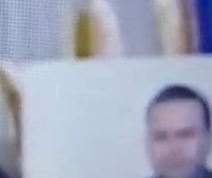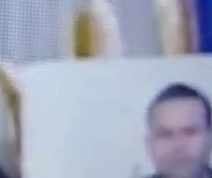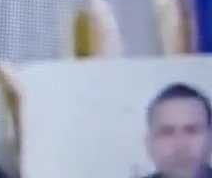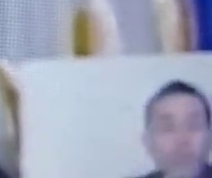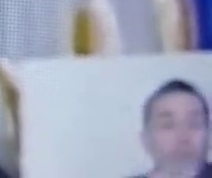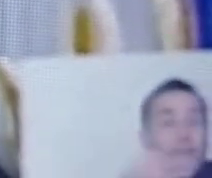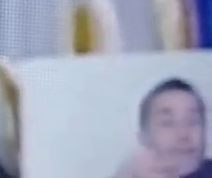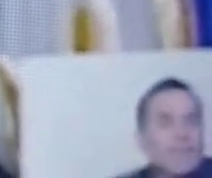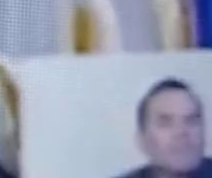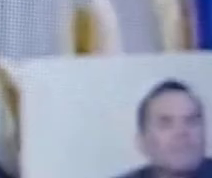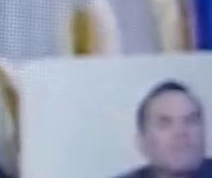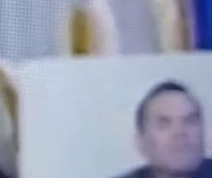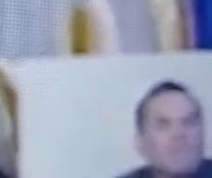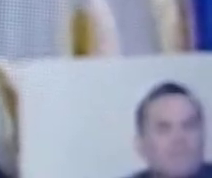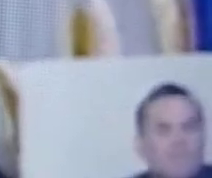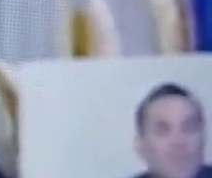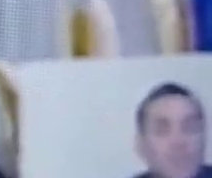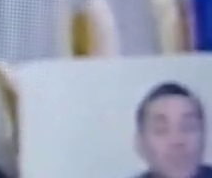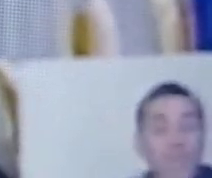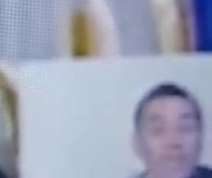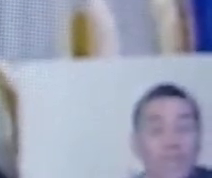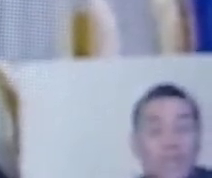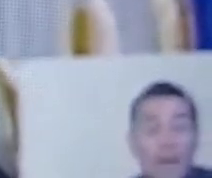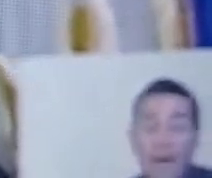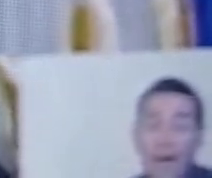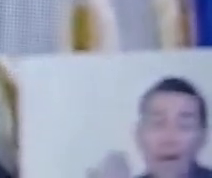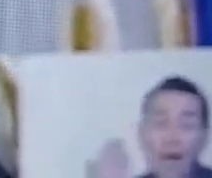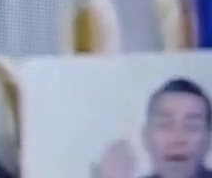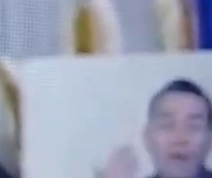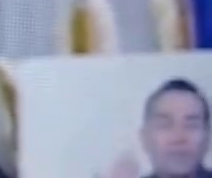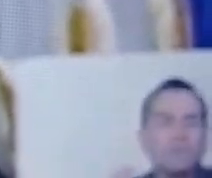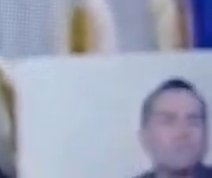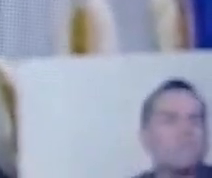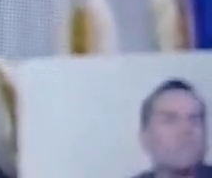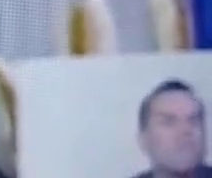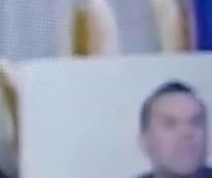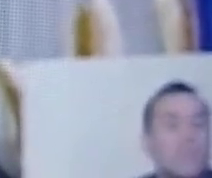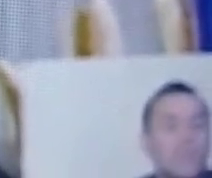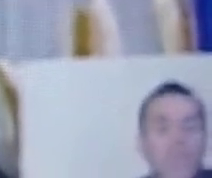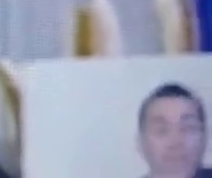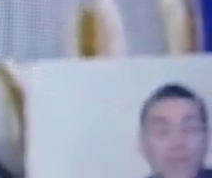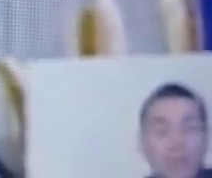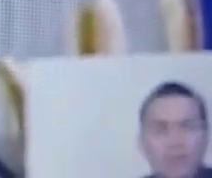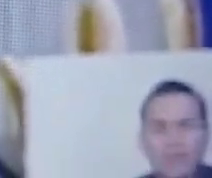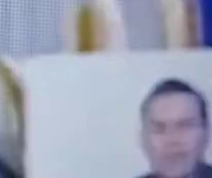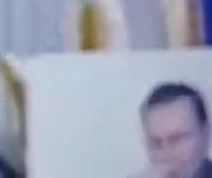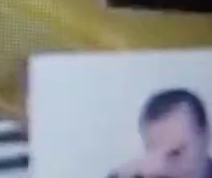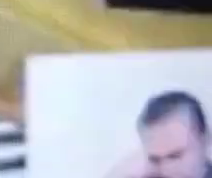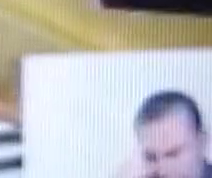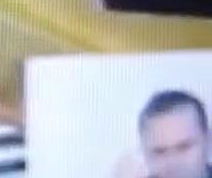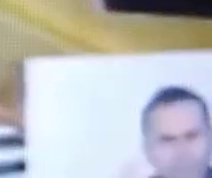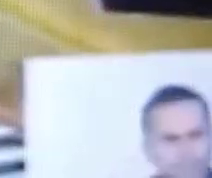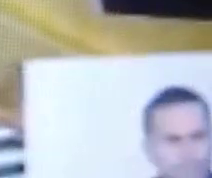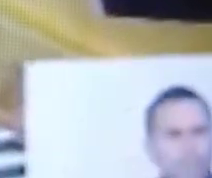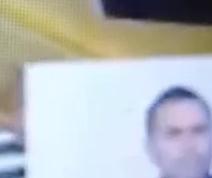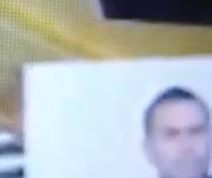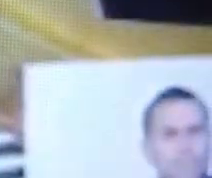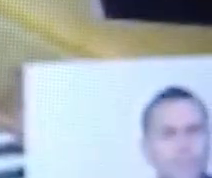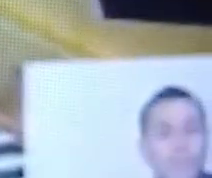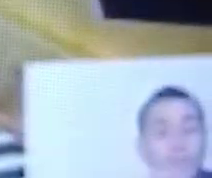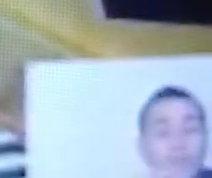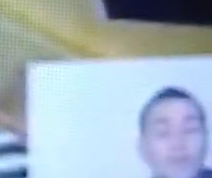realidad quisieran hacer. Confucio dijo alguna vez, elige un trabajo que te guste y nunca trabajarás un día más en tu vida. Y